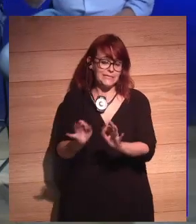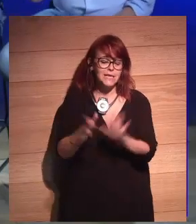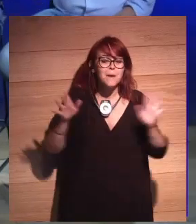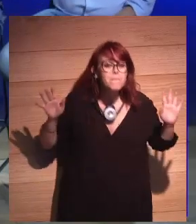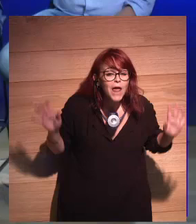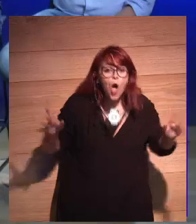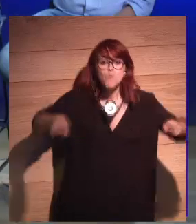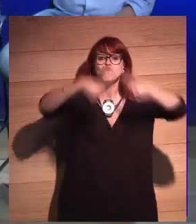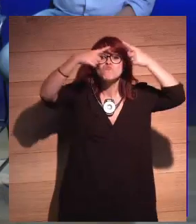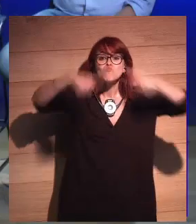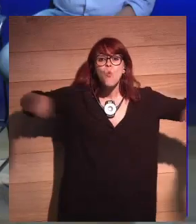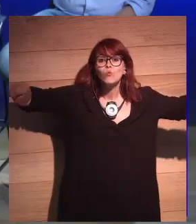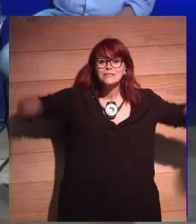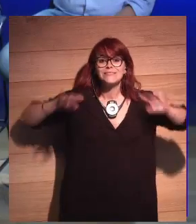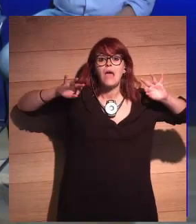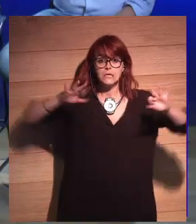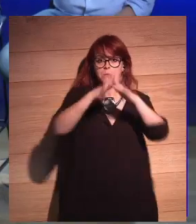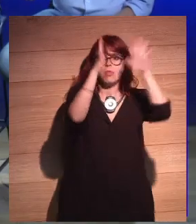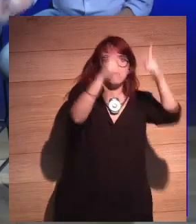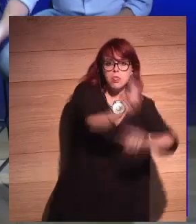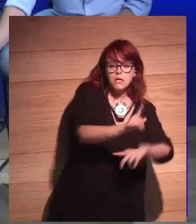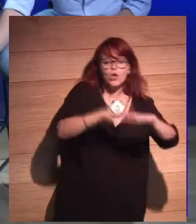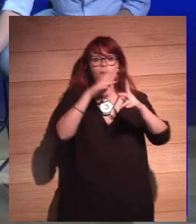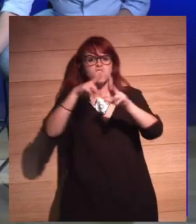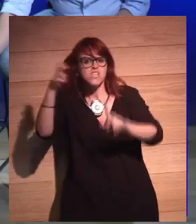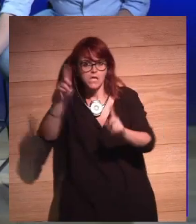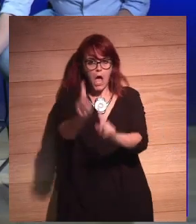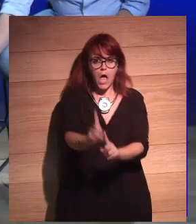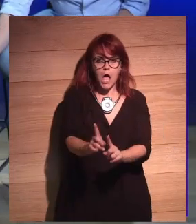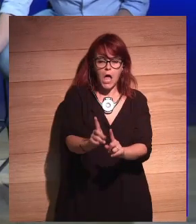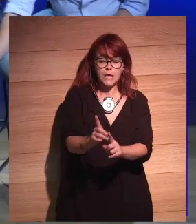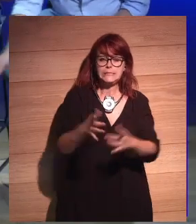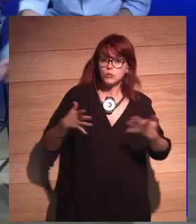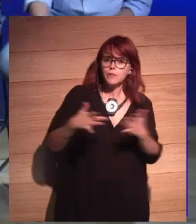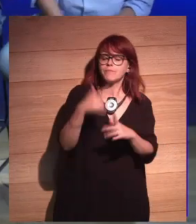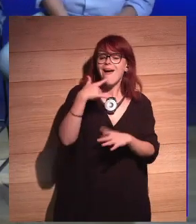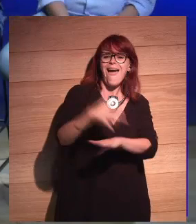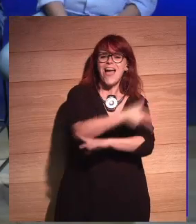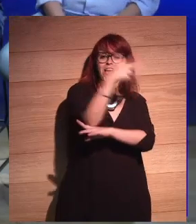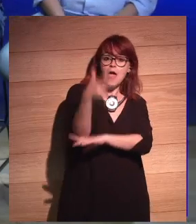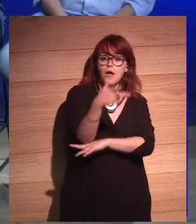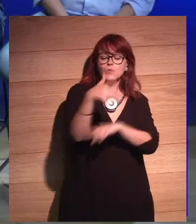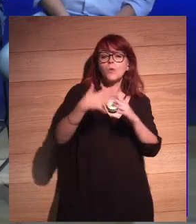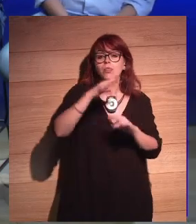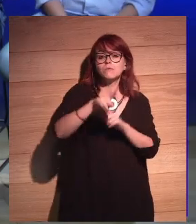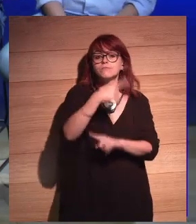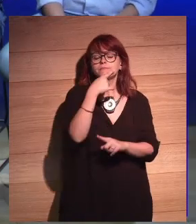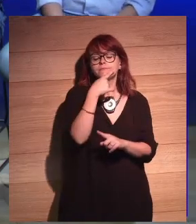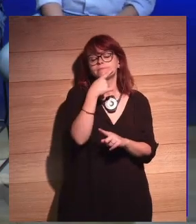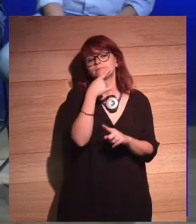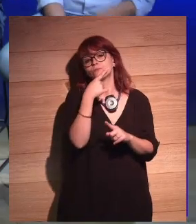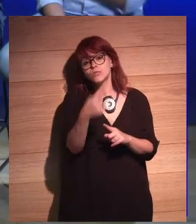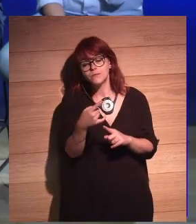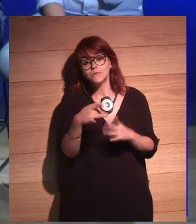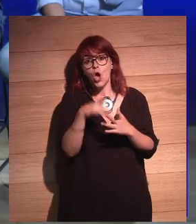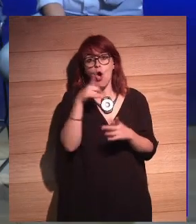es música, no es matemáticas, física. Bien, dijimos que íbamos a grabar y que les vamos a poner con